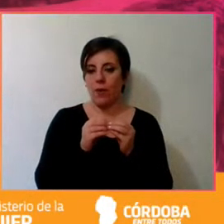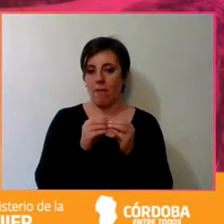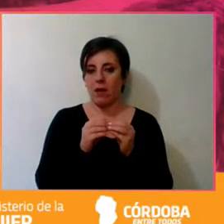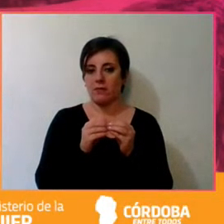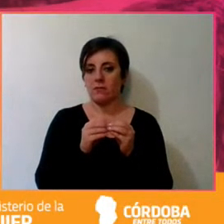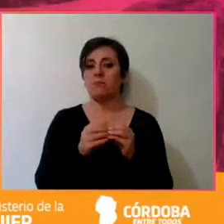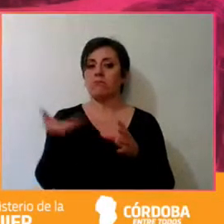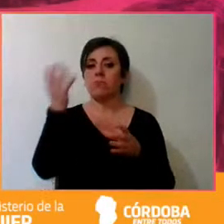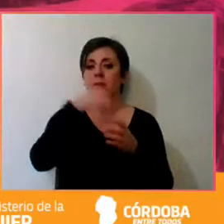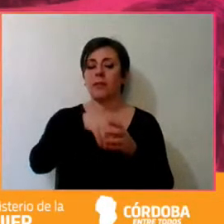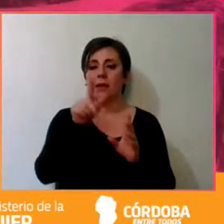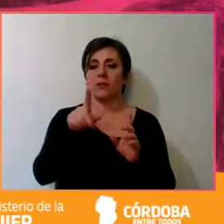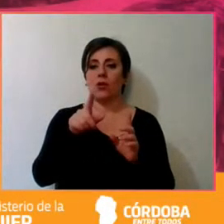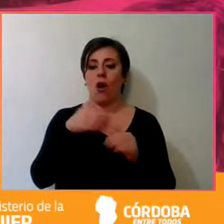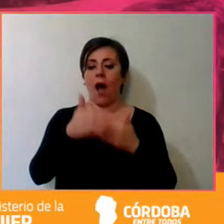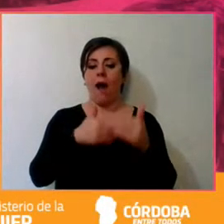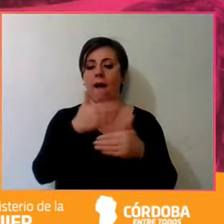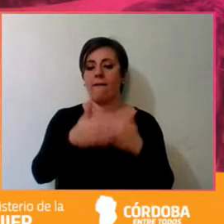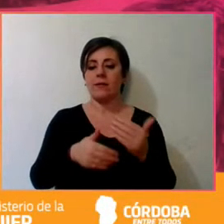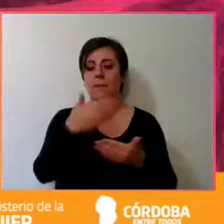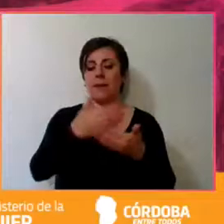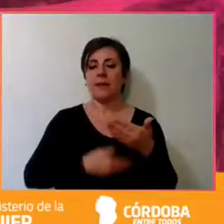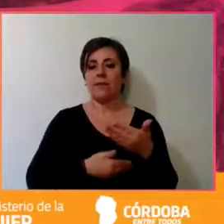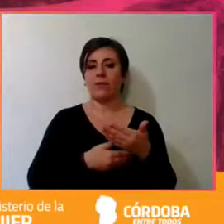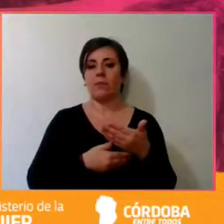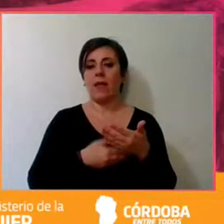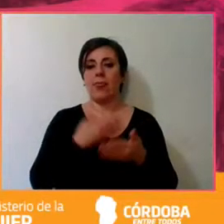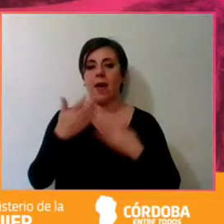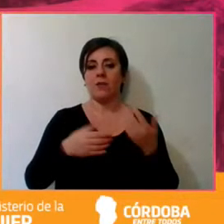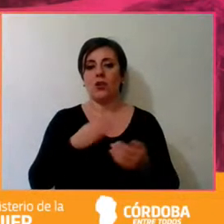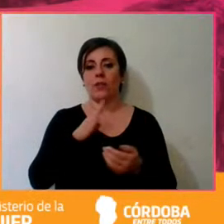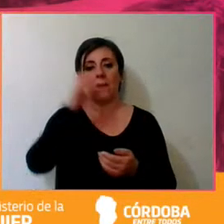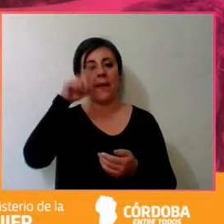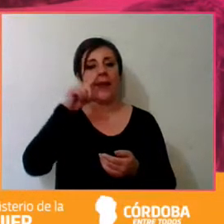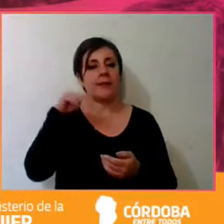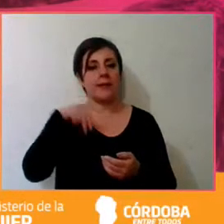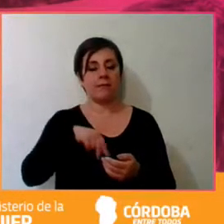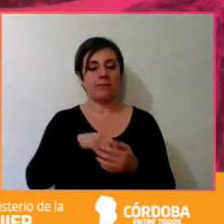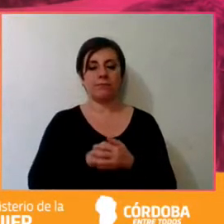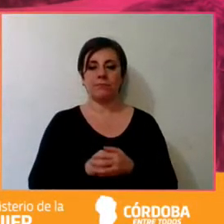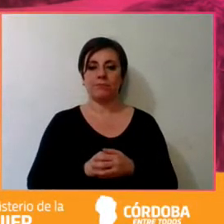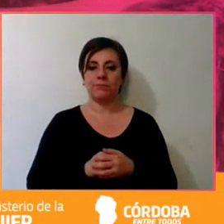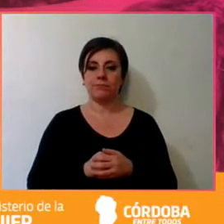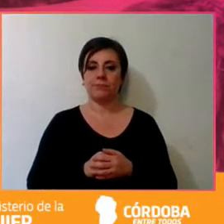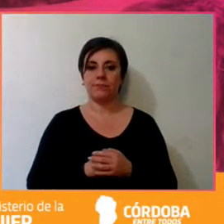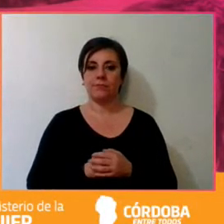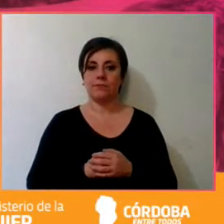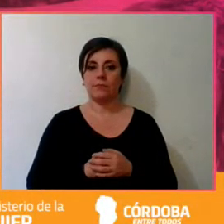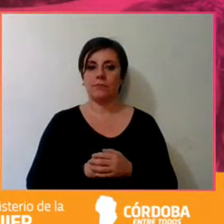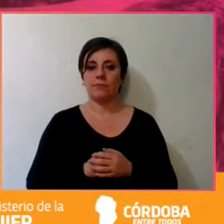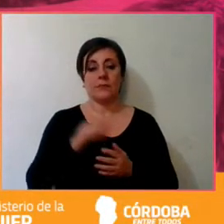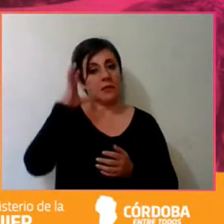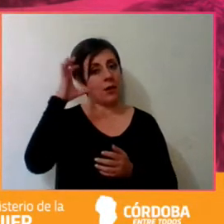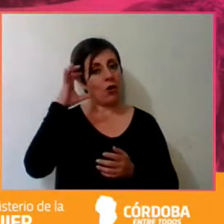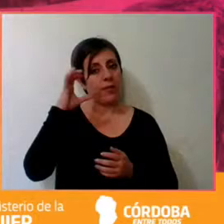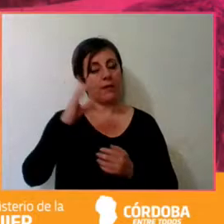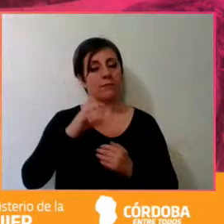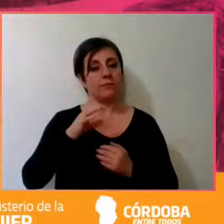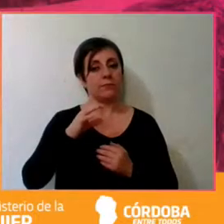forma parte también de los avances de la plataforma de acción de Beijing, entre muchos otros. Bueno, recordar que a modo